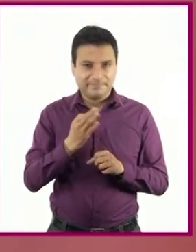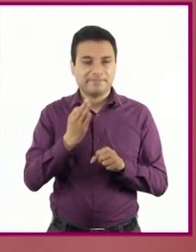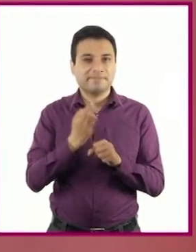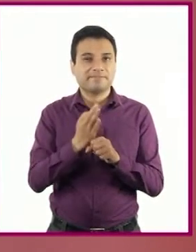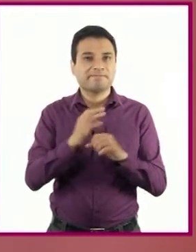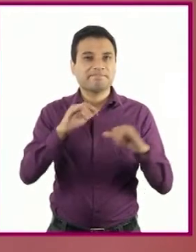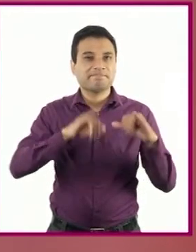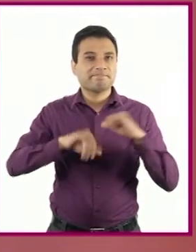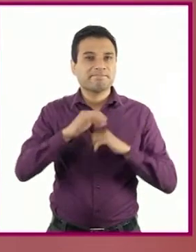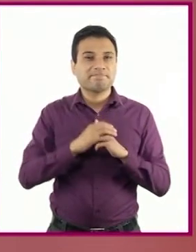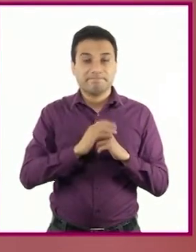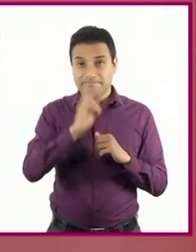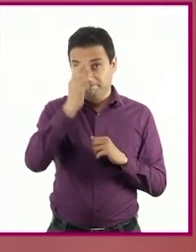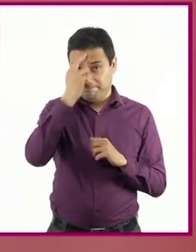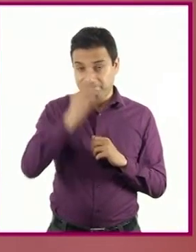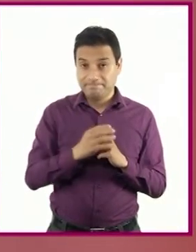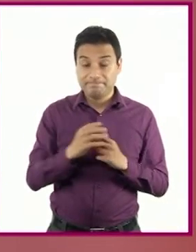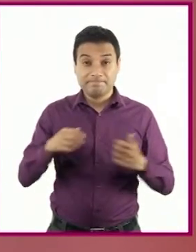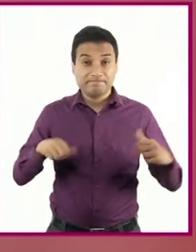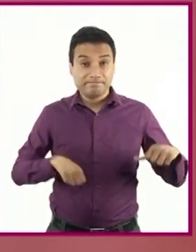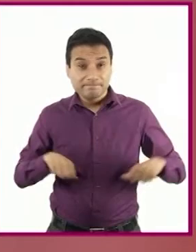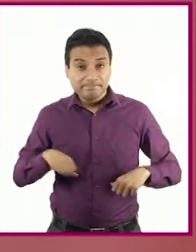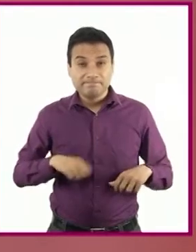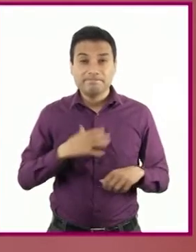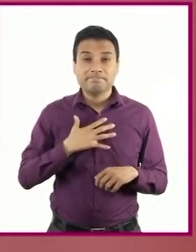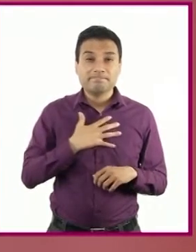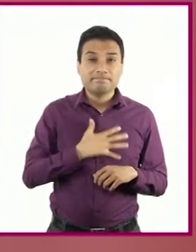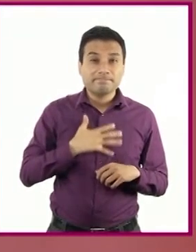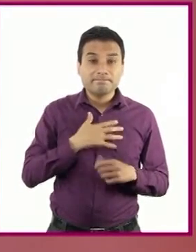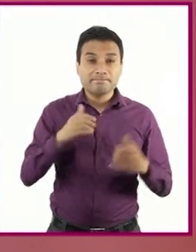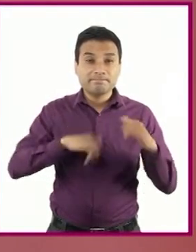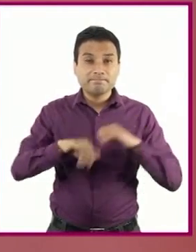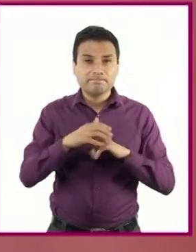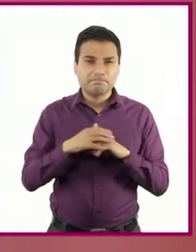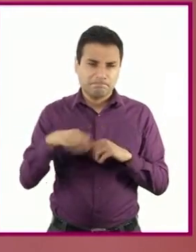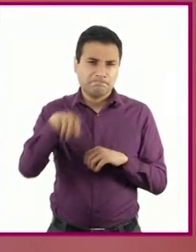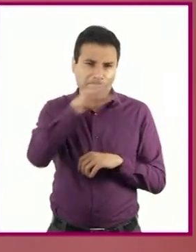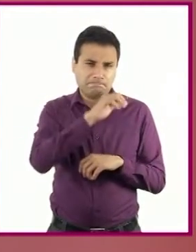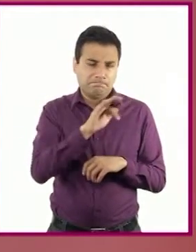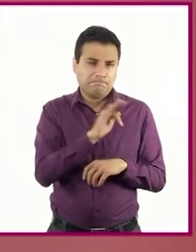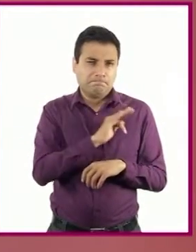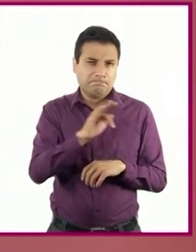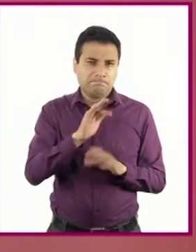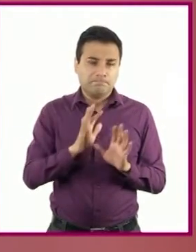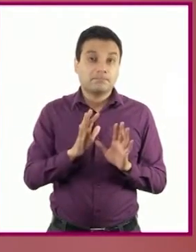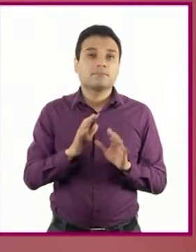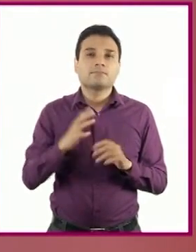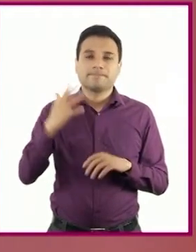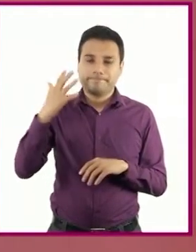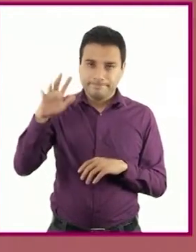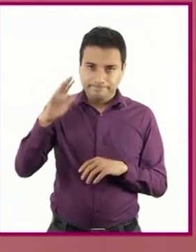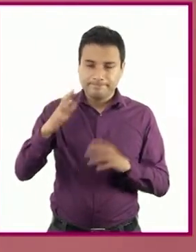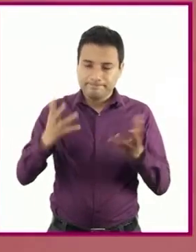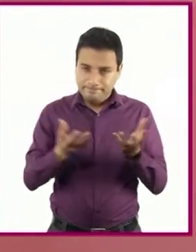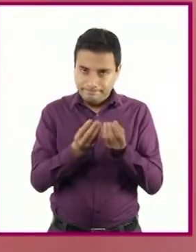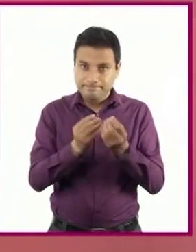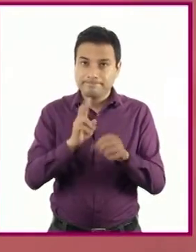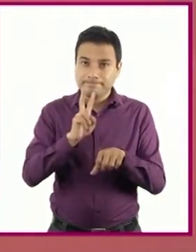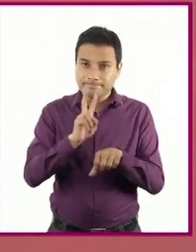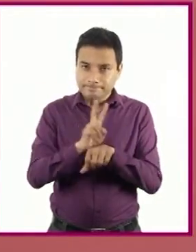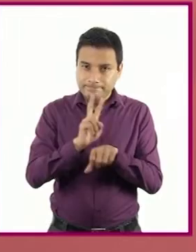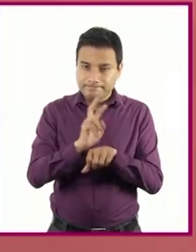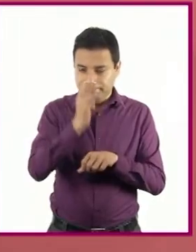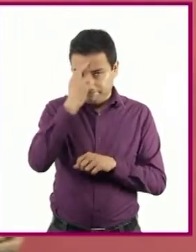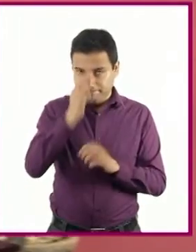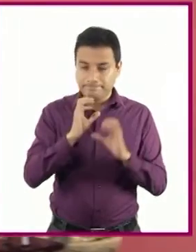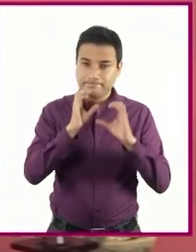neutralización. Recuerden que las actividades experimentales las tienen que realizar en compañía de un adulto, considerando las medidas de